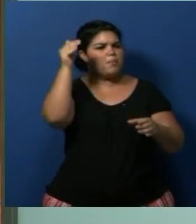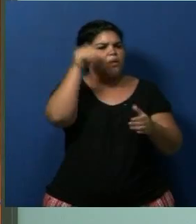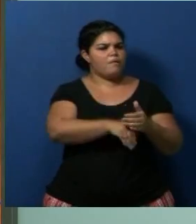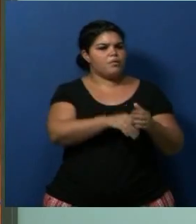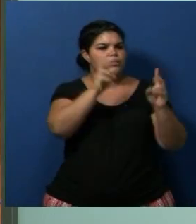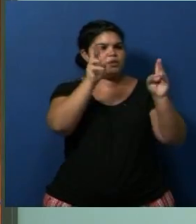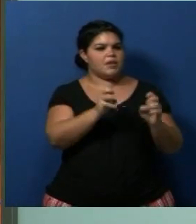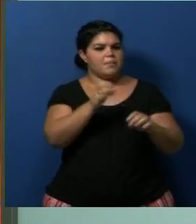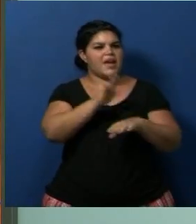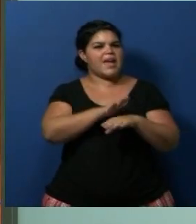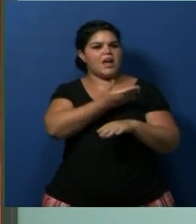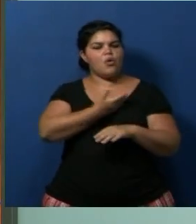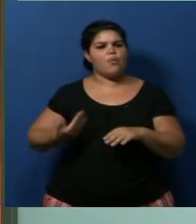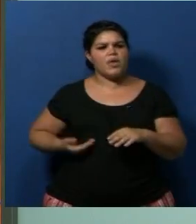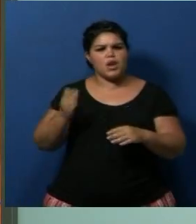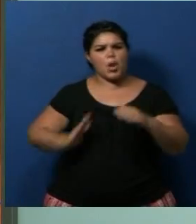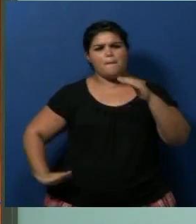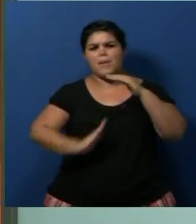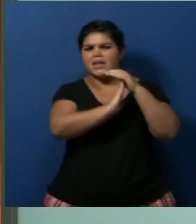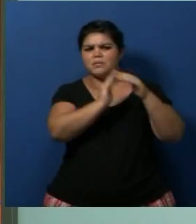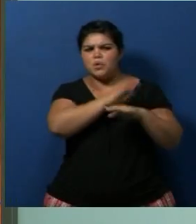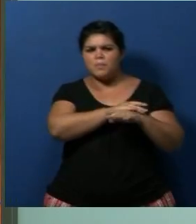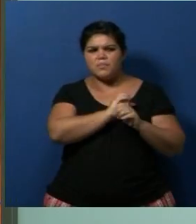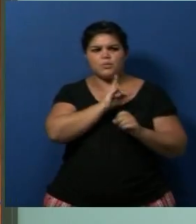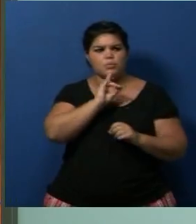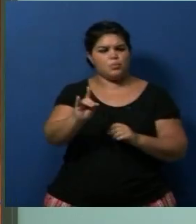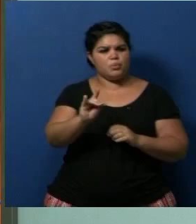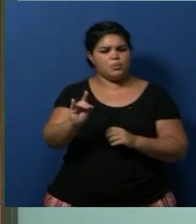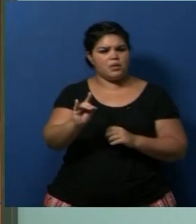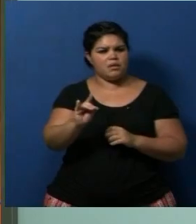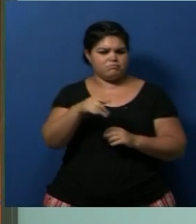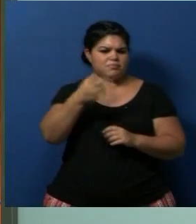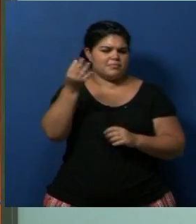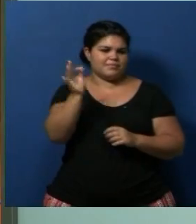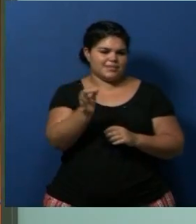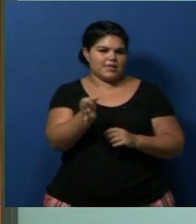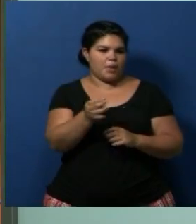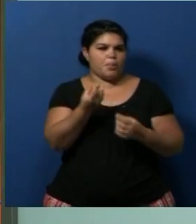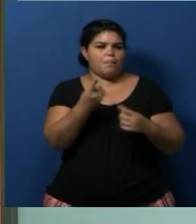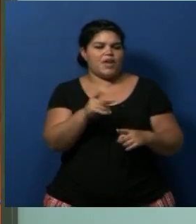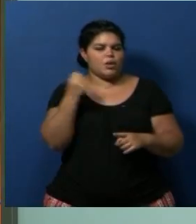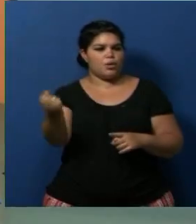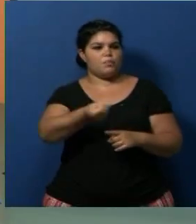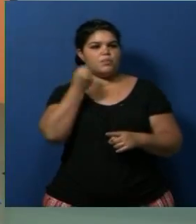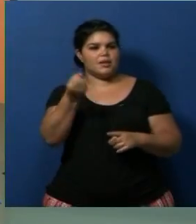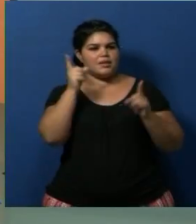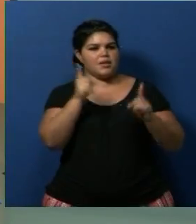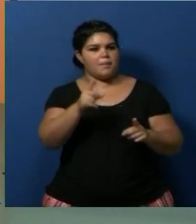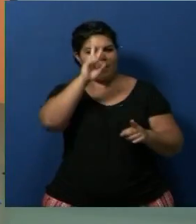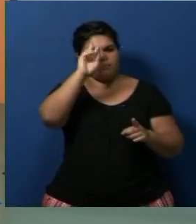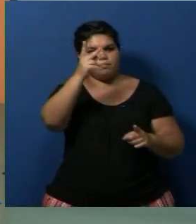Estado es el máximo responsable, que sin duda lo es, pero también me imagino que la solución pasa por un cambio cultural, un cambio de